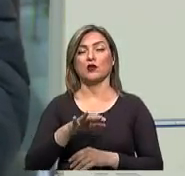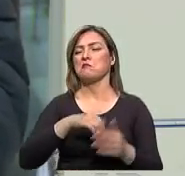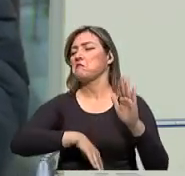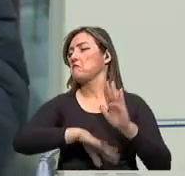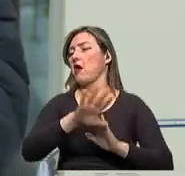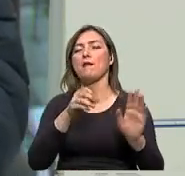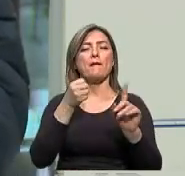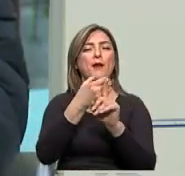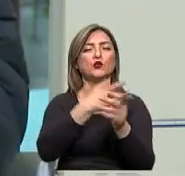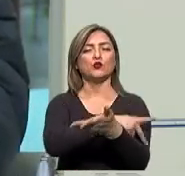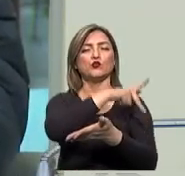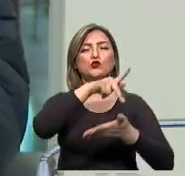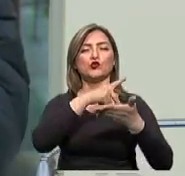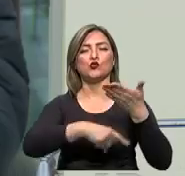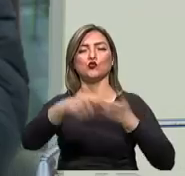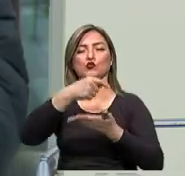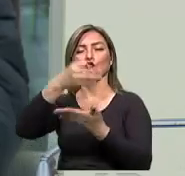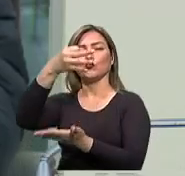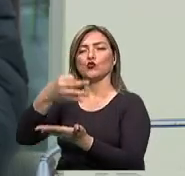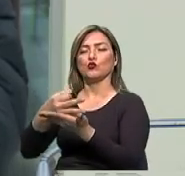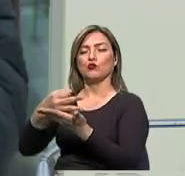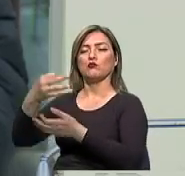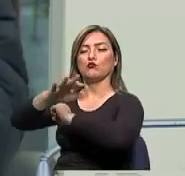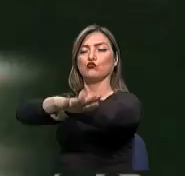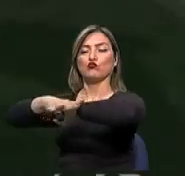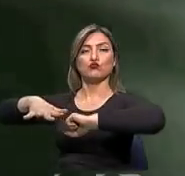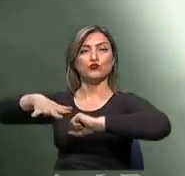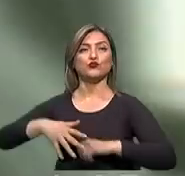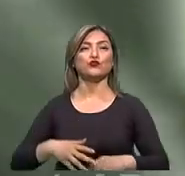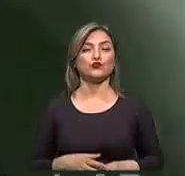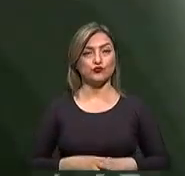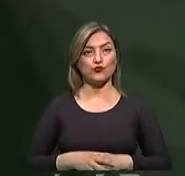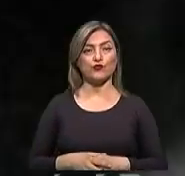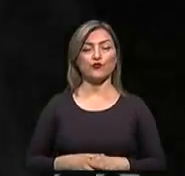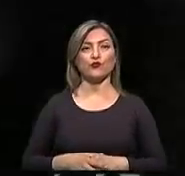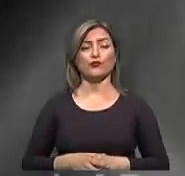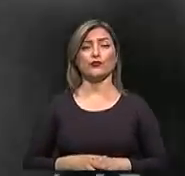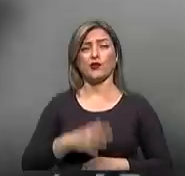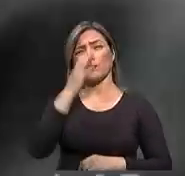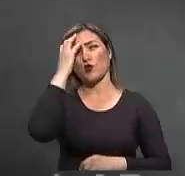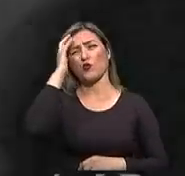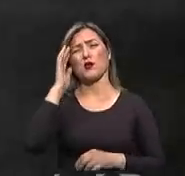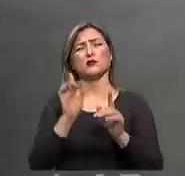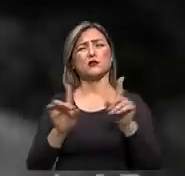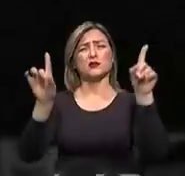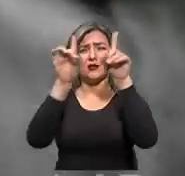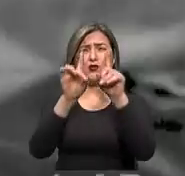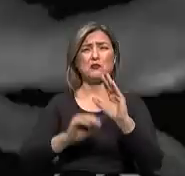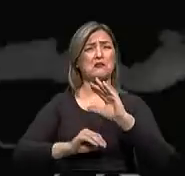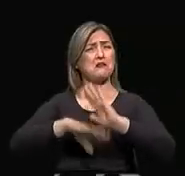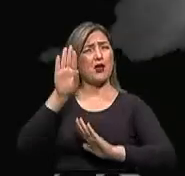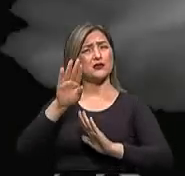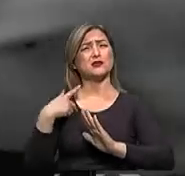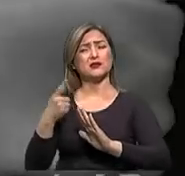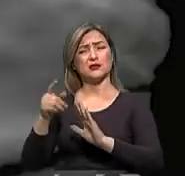las provincias de mayor afectación Pichincha, Guayas, Cotopaxi y Morona, Santiago. Una cifra lamentable y preocupante que incrementó en estos días